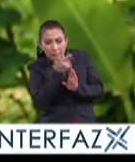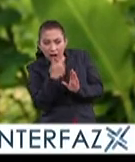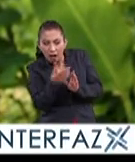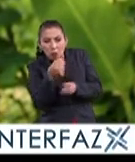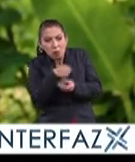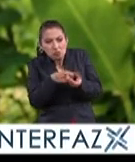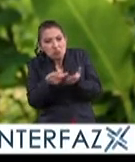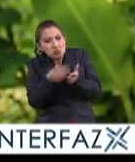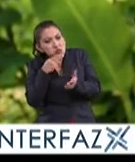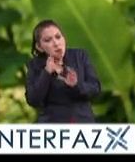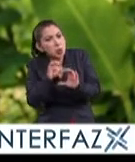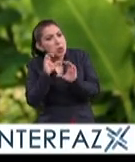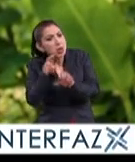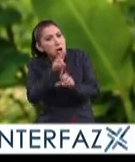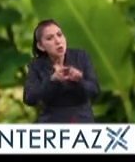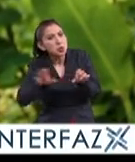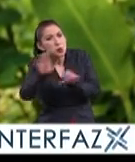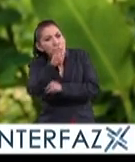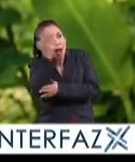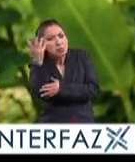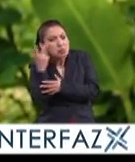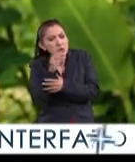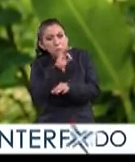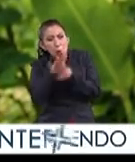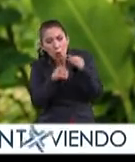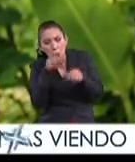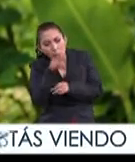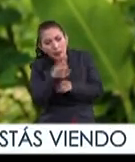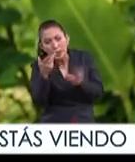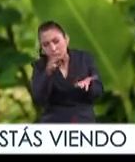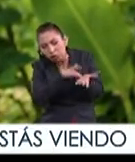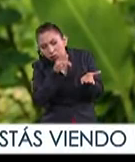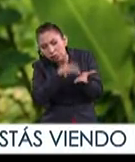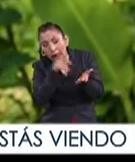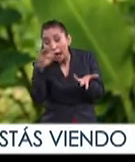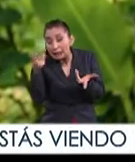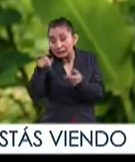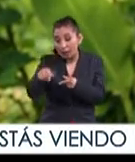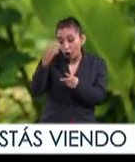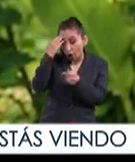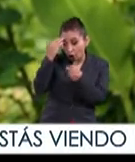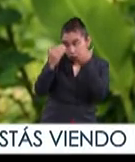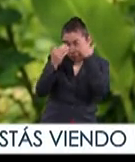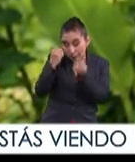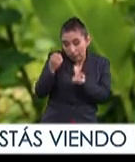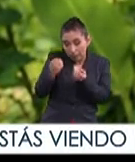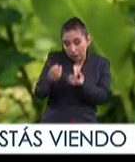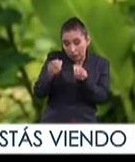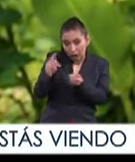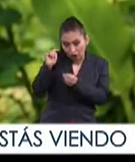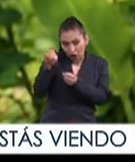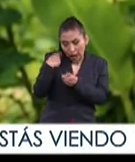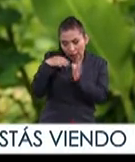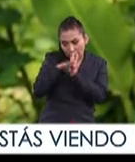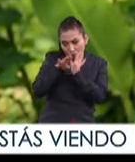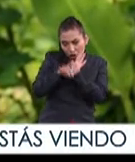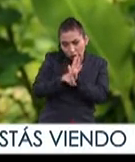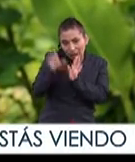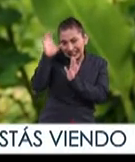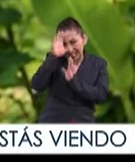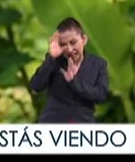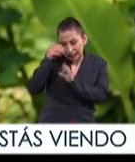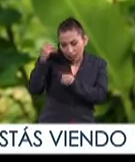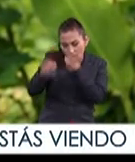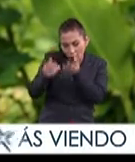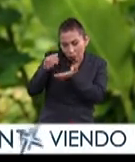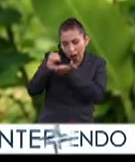la sustentabilidad y de esa manera hacer que los conocimientos teóricos, metodológicos,